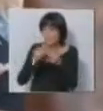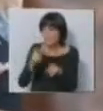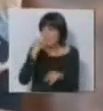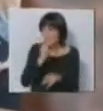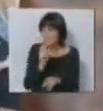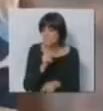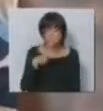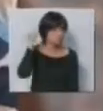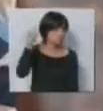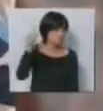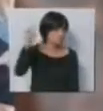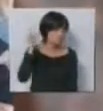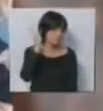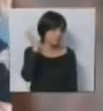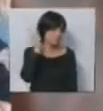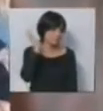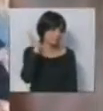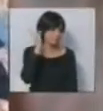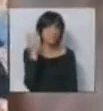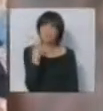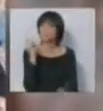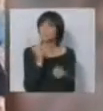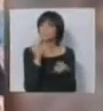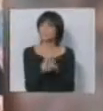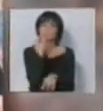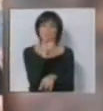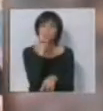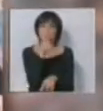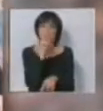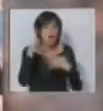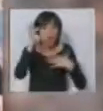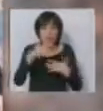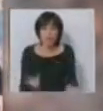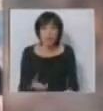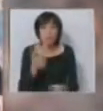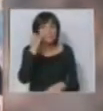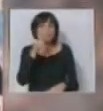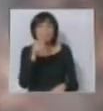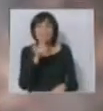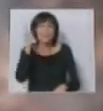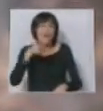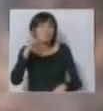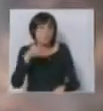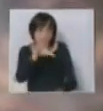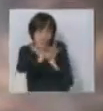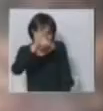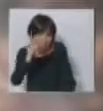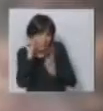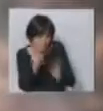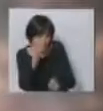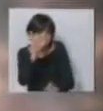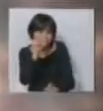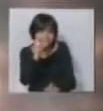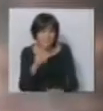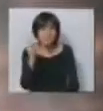importa nada, un fútbol, diría. Además, ¿no? La elección de la fecha. Absolutamente nada. Claro, y elegir esa fecha. Hay como actitudes como diciéndole, ¿ves? O